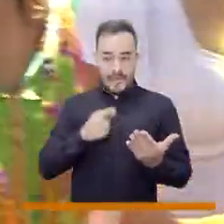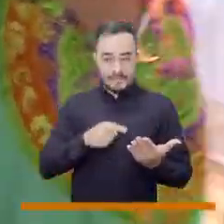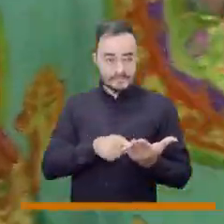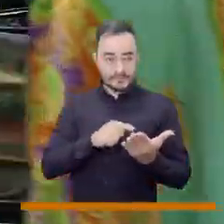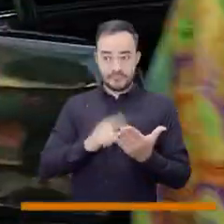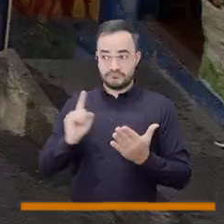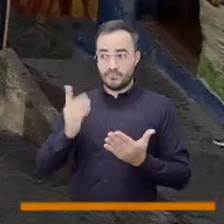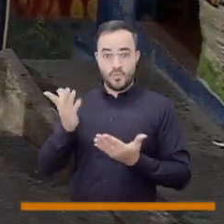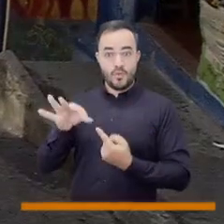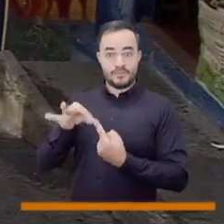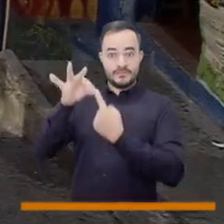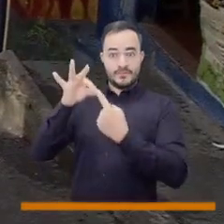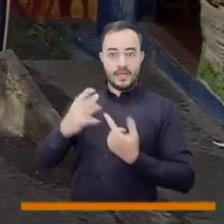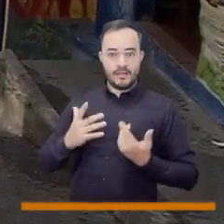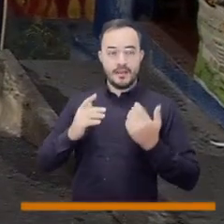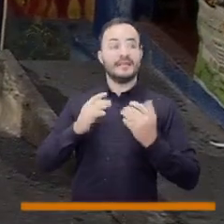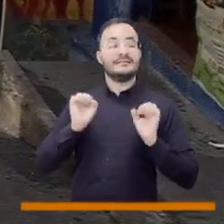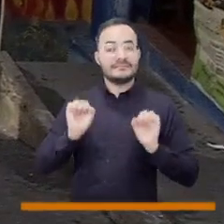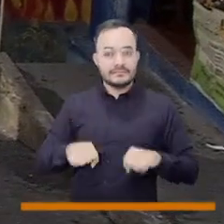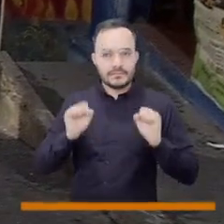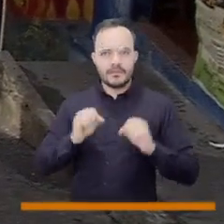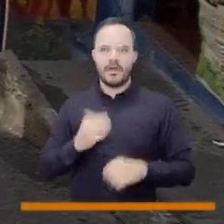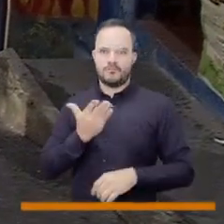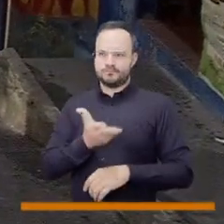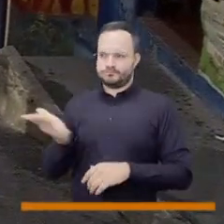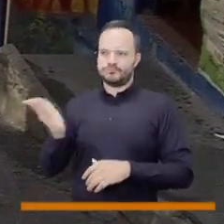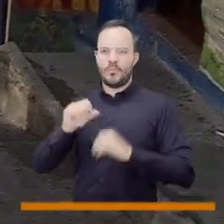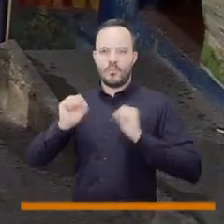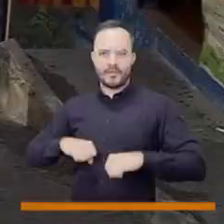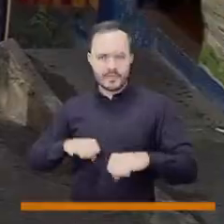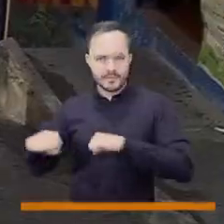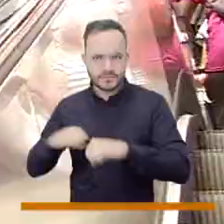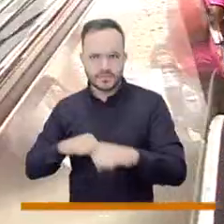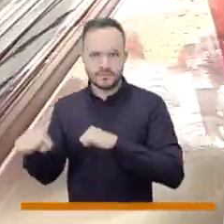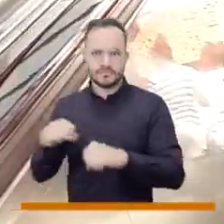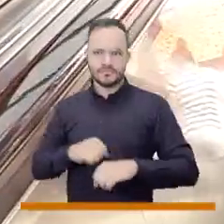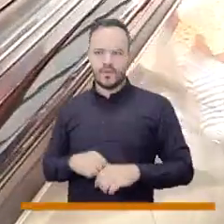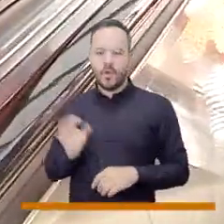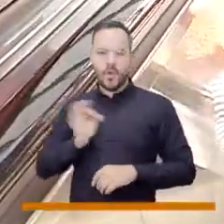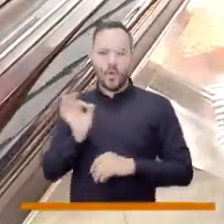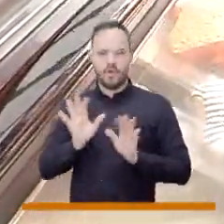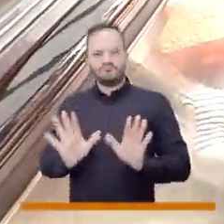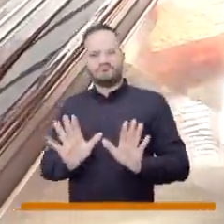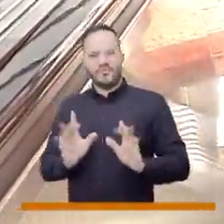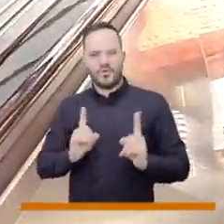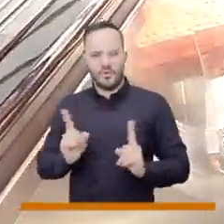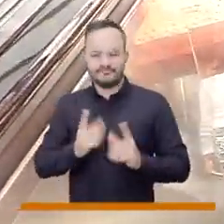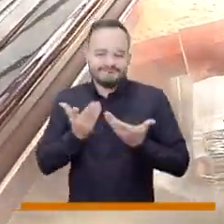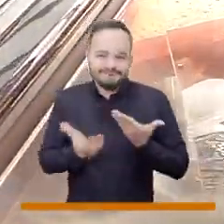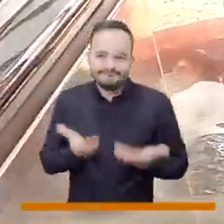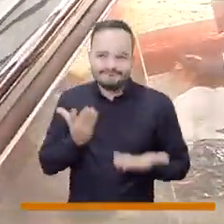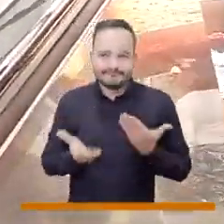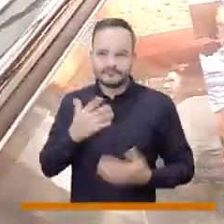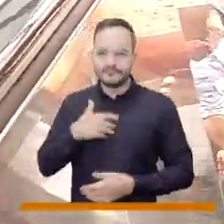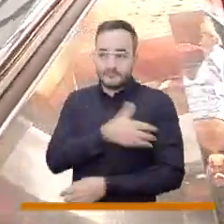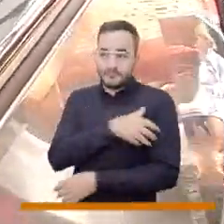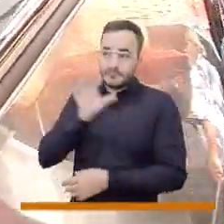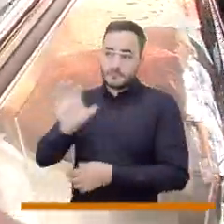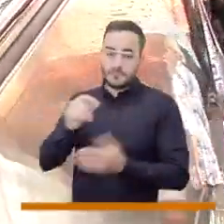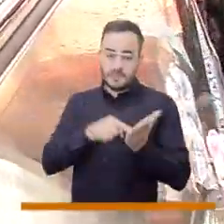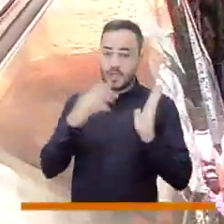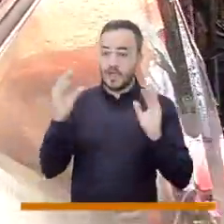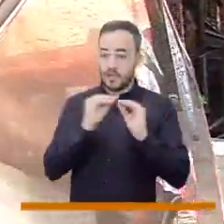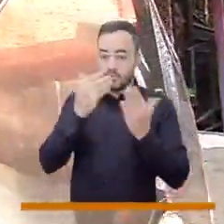de estudio le permite también a los residentes gestionar mejor su territorio, determinar hasta dónde quieren crecer. Es una forma también